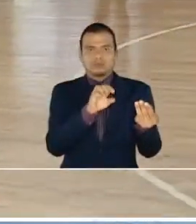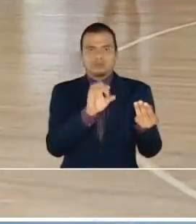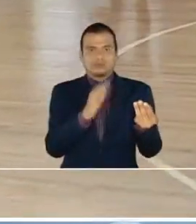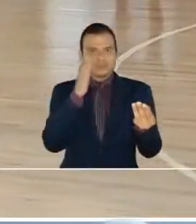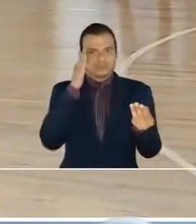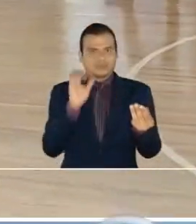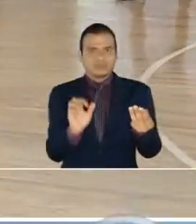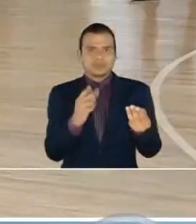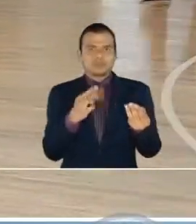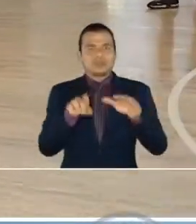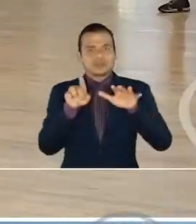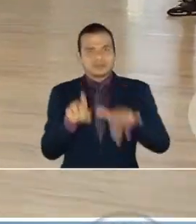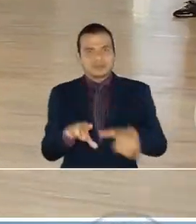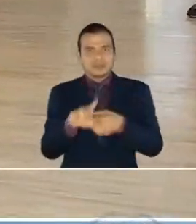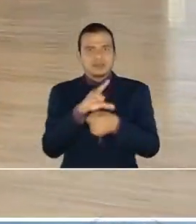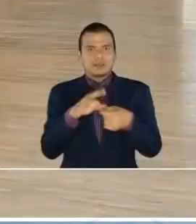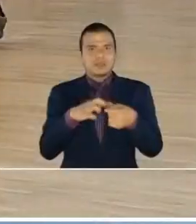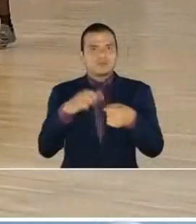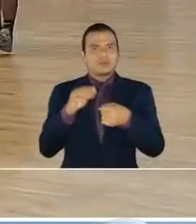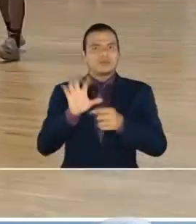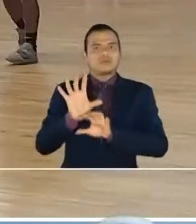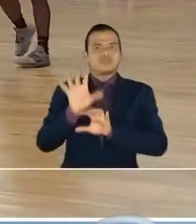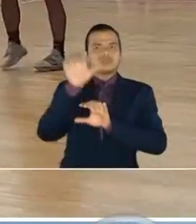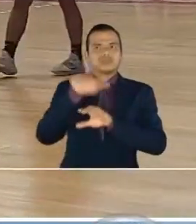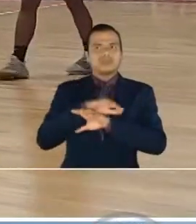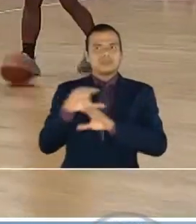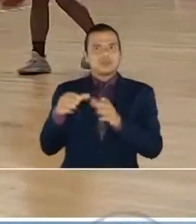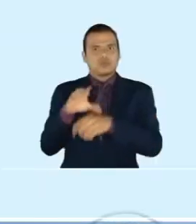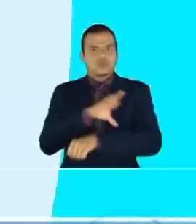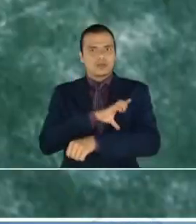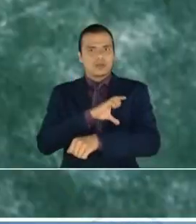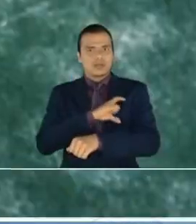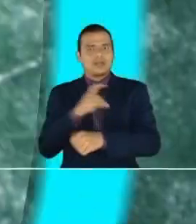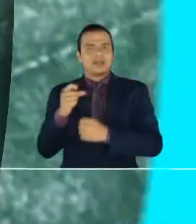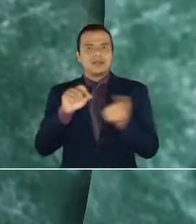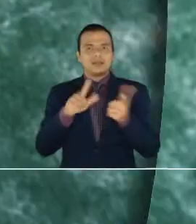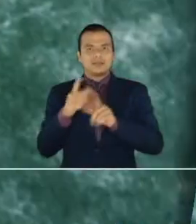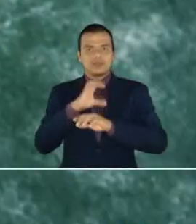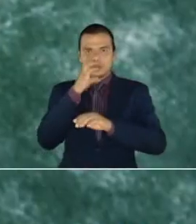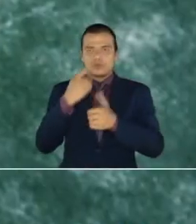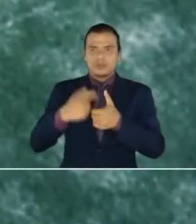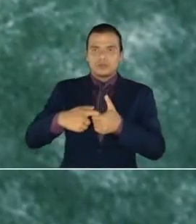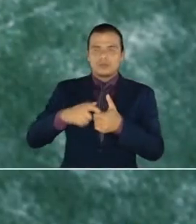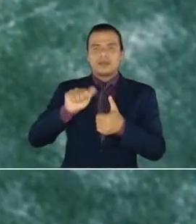quinteto caleño sumó a Yosimar Ayarza, Alejandro Montes y regresa Benito Santiago.